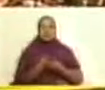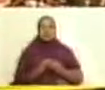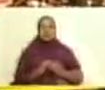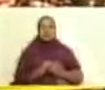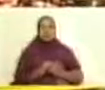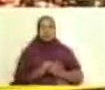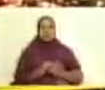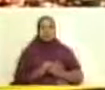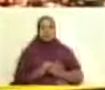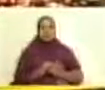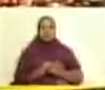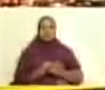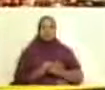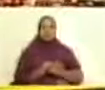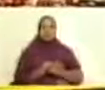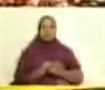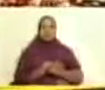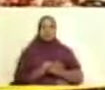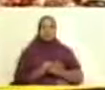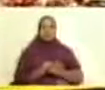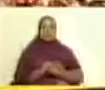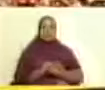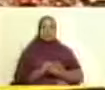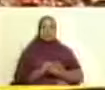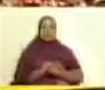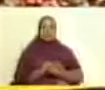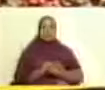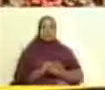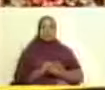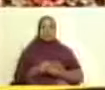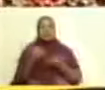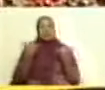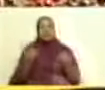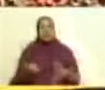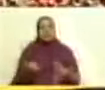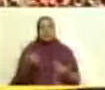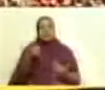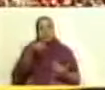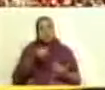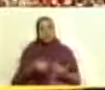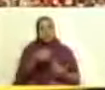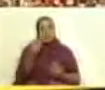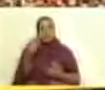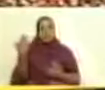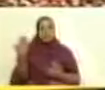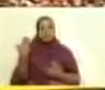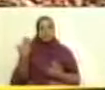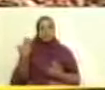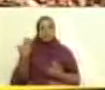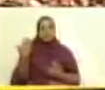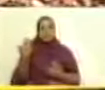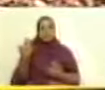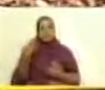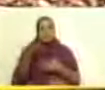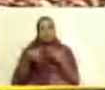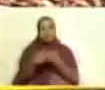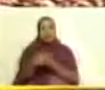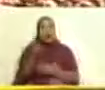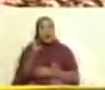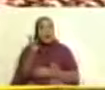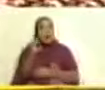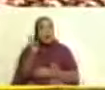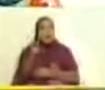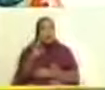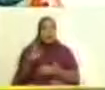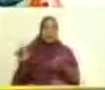Ahora, yo les voy a decir algo aquí Estamos en cadena nacional de radio y televisión, pero